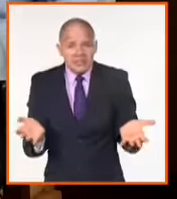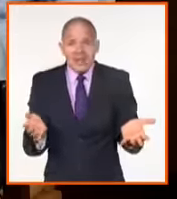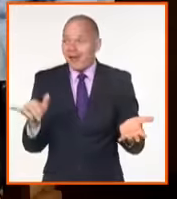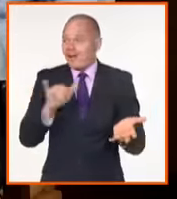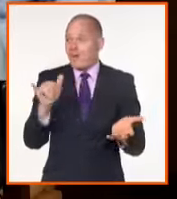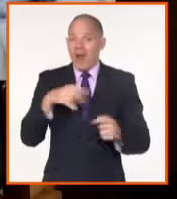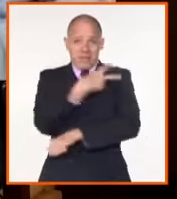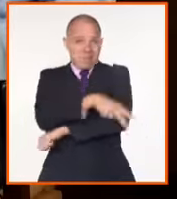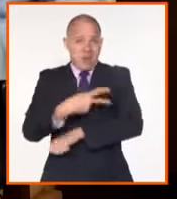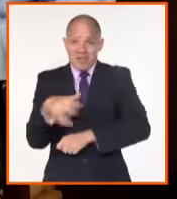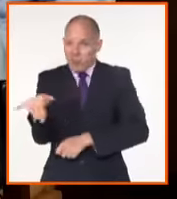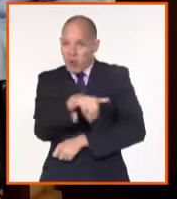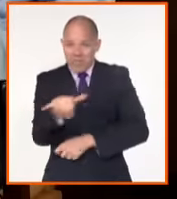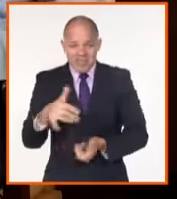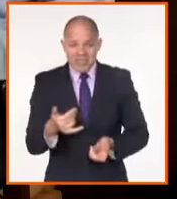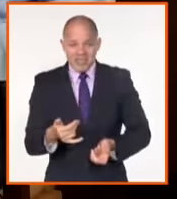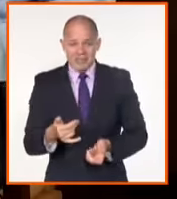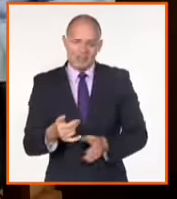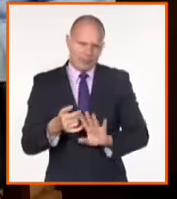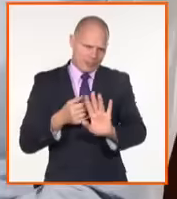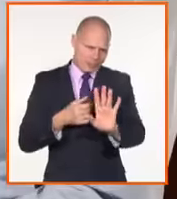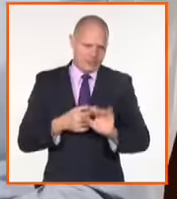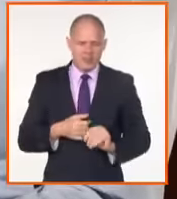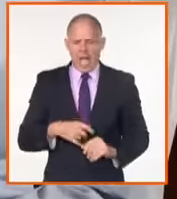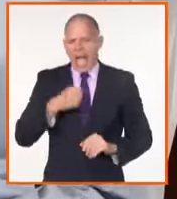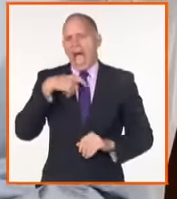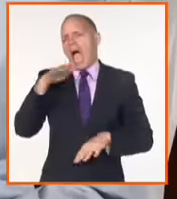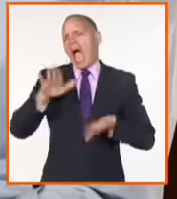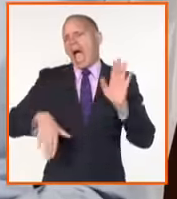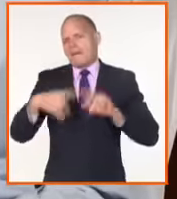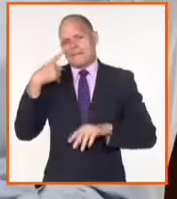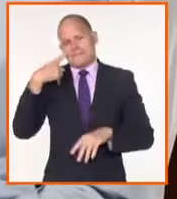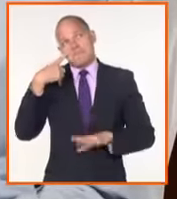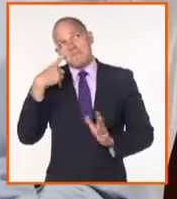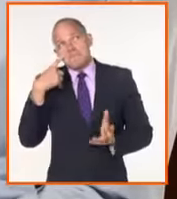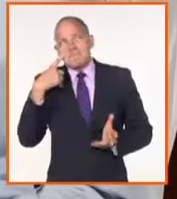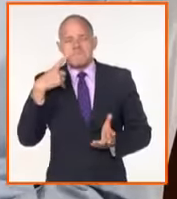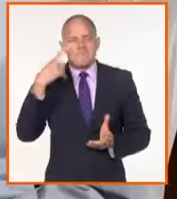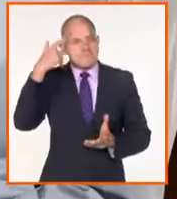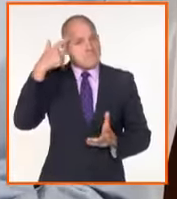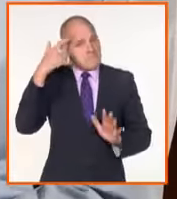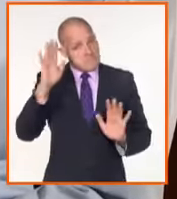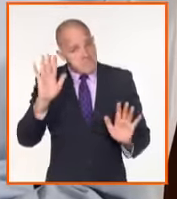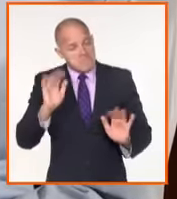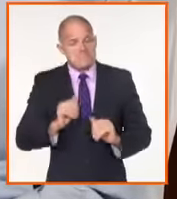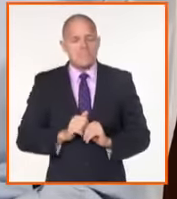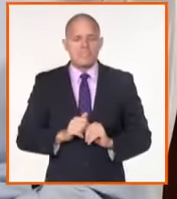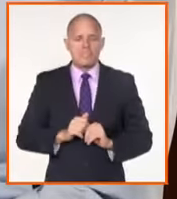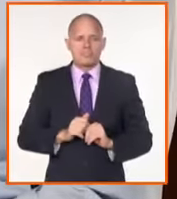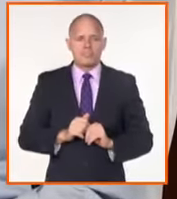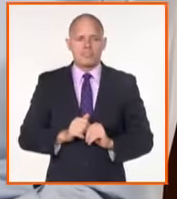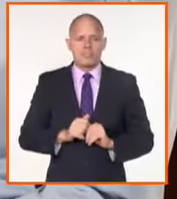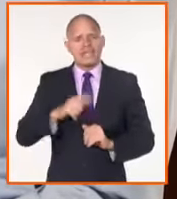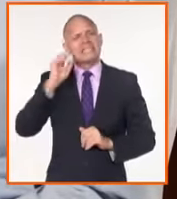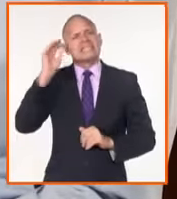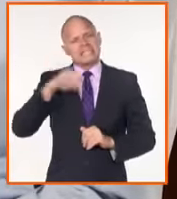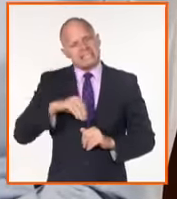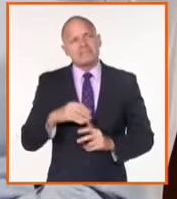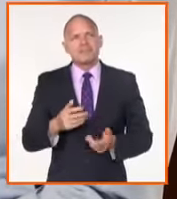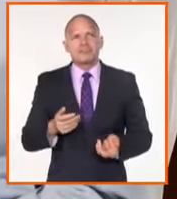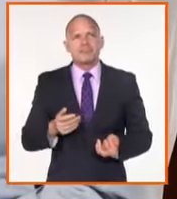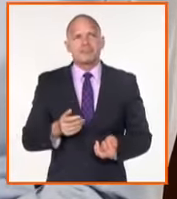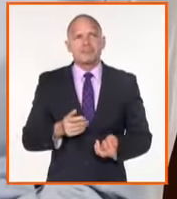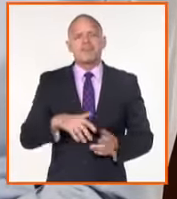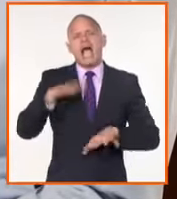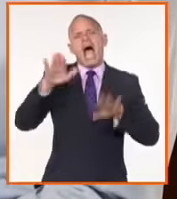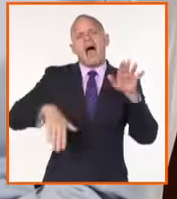y distorsionan un poco los propósitos, distorsionan la realidad, sin objetar de que hay cosas que se hacen